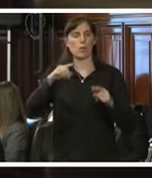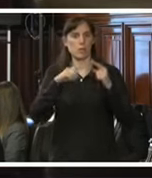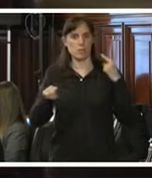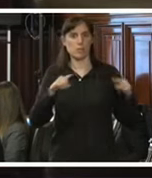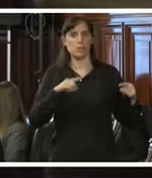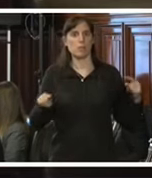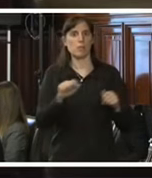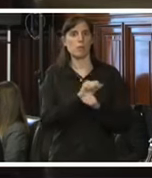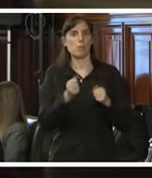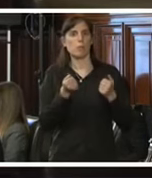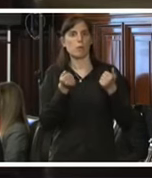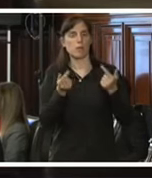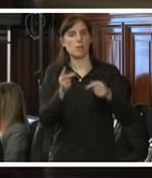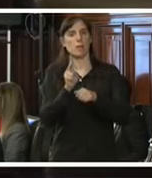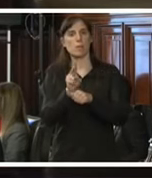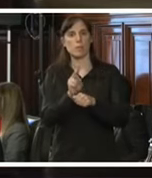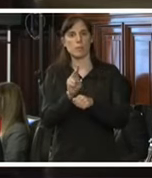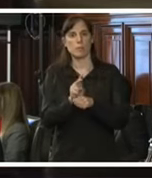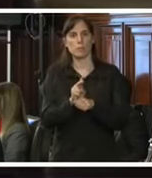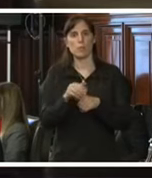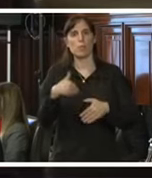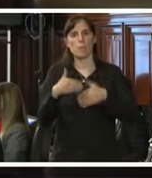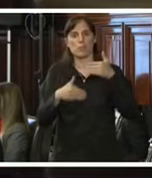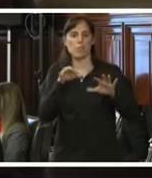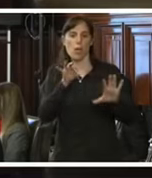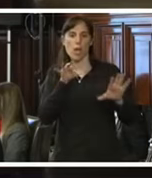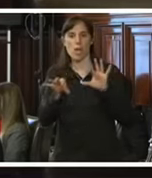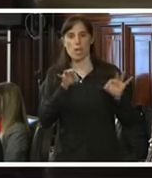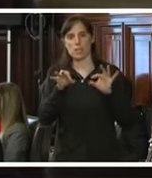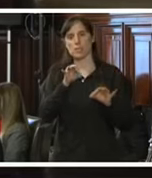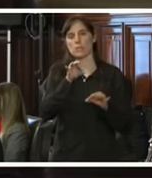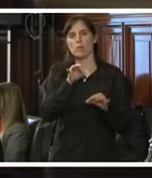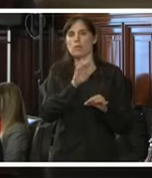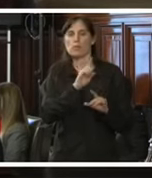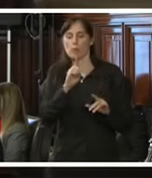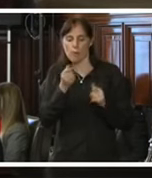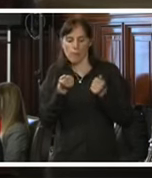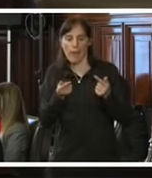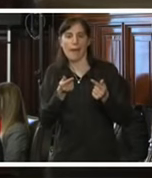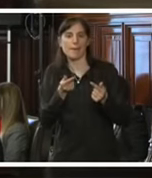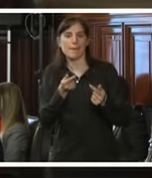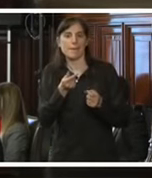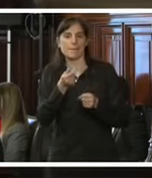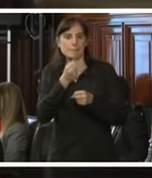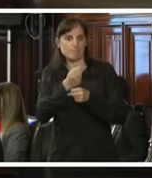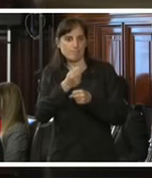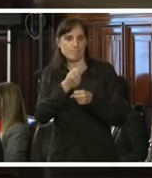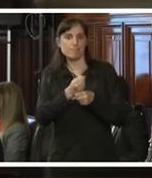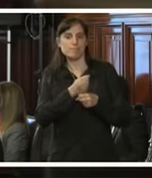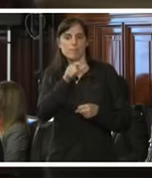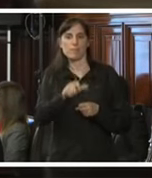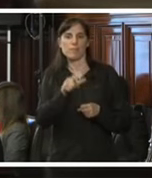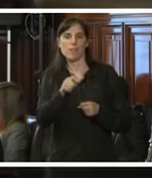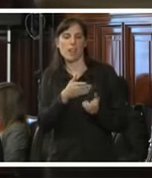que establezcan salvaguarda para los procesos de selección que no sean realizados en base a intereses particulares o partidarios que pudieran